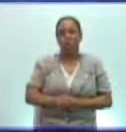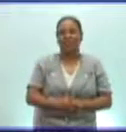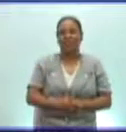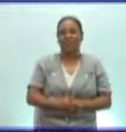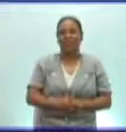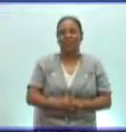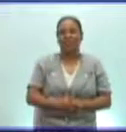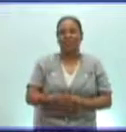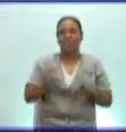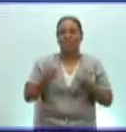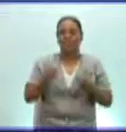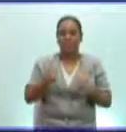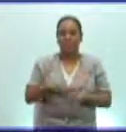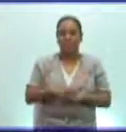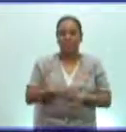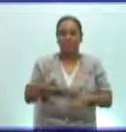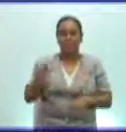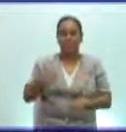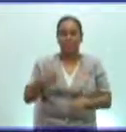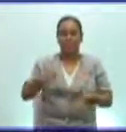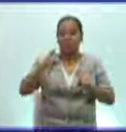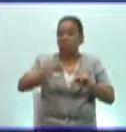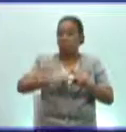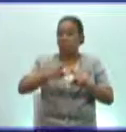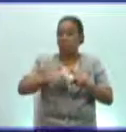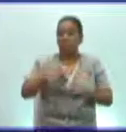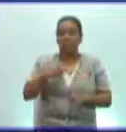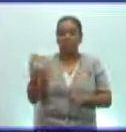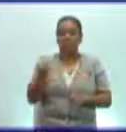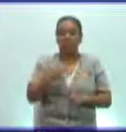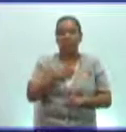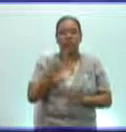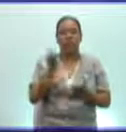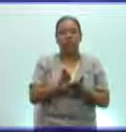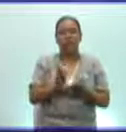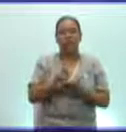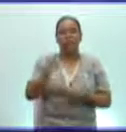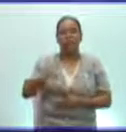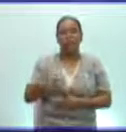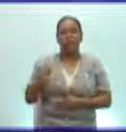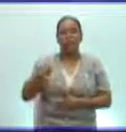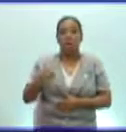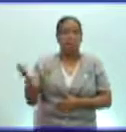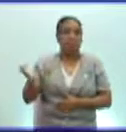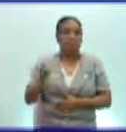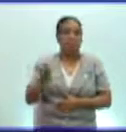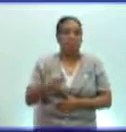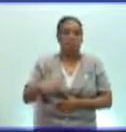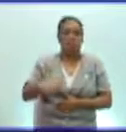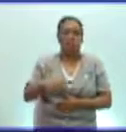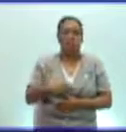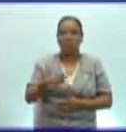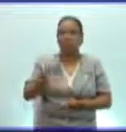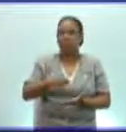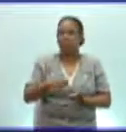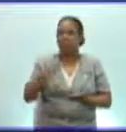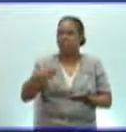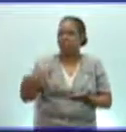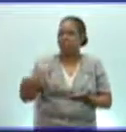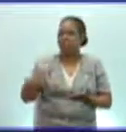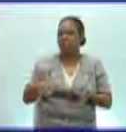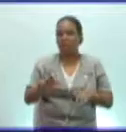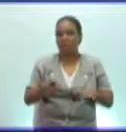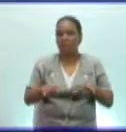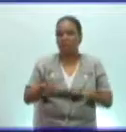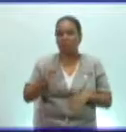Pues bien, hasta aquí los contenidos que nosotros teníamos para la clase de hoy. Ahora de inmediato ustedes van a estar anotando en la medida que yo voy